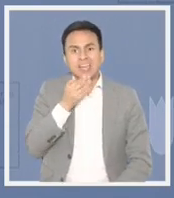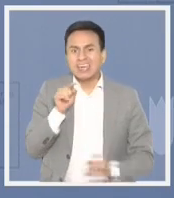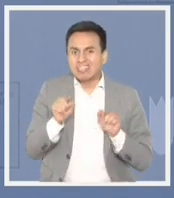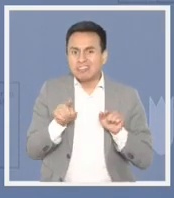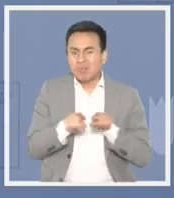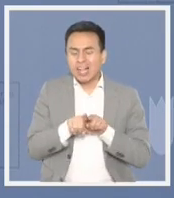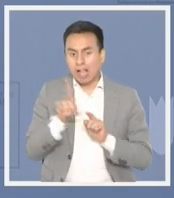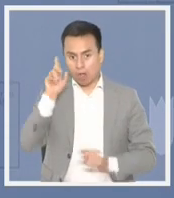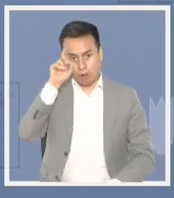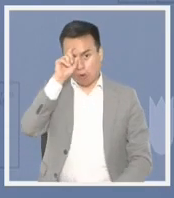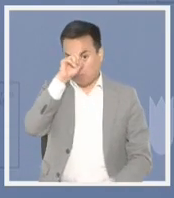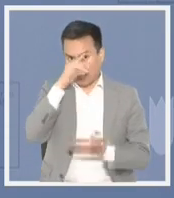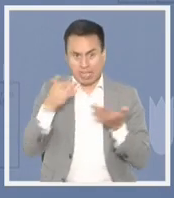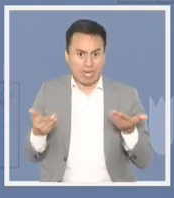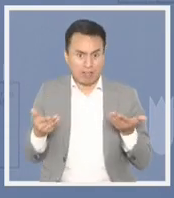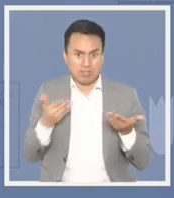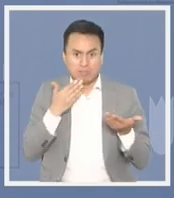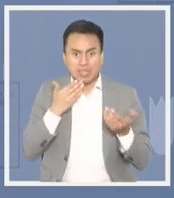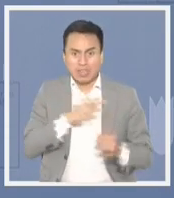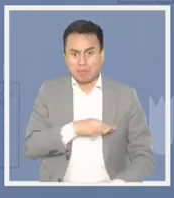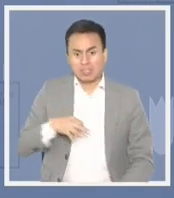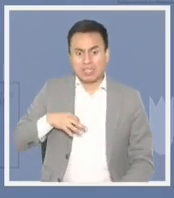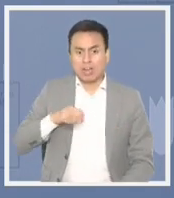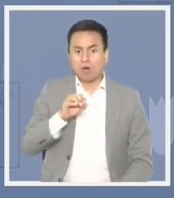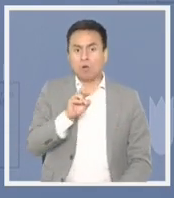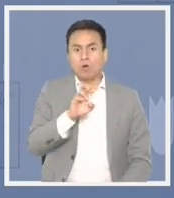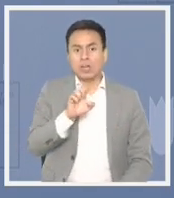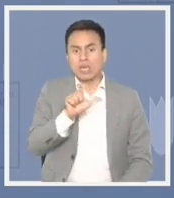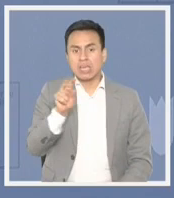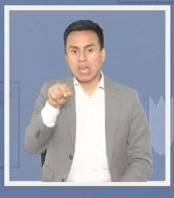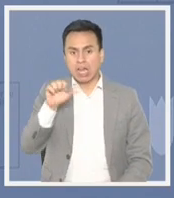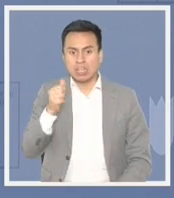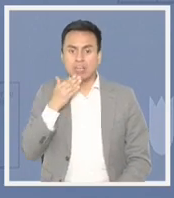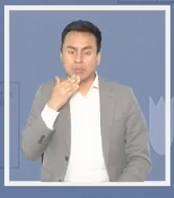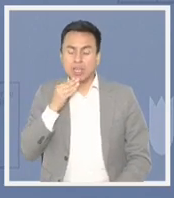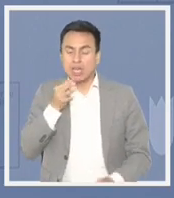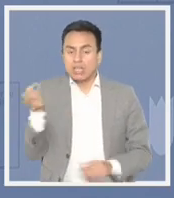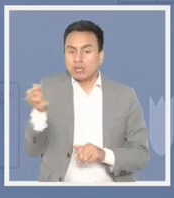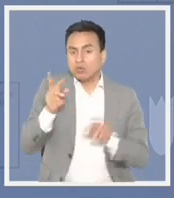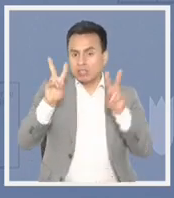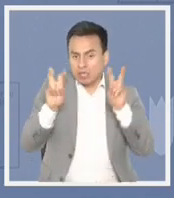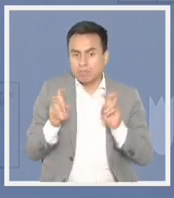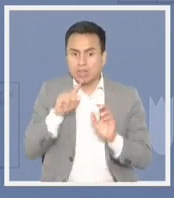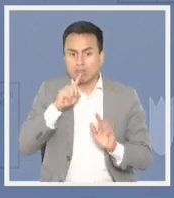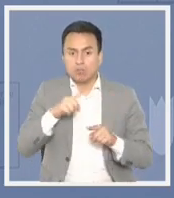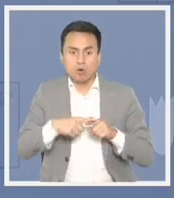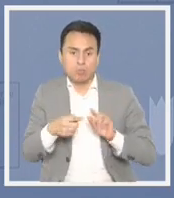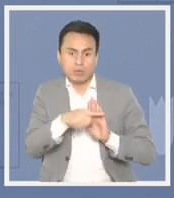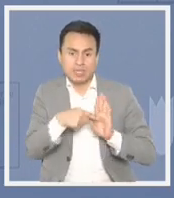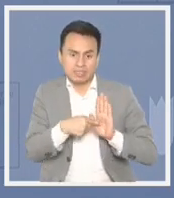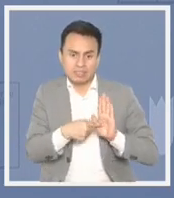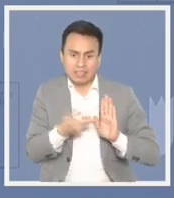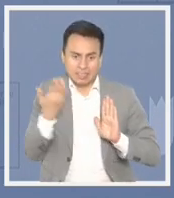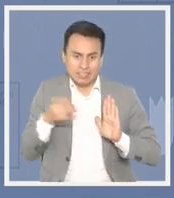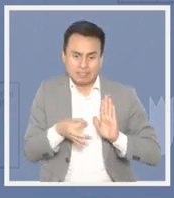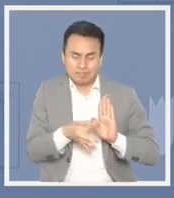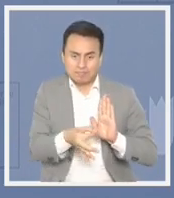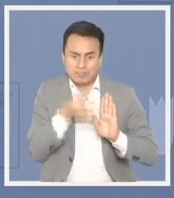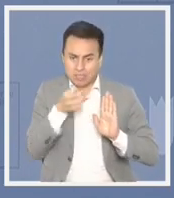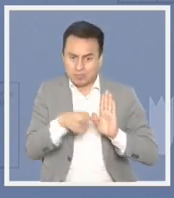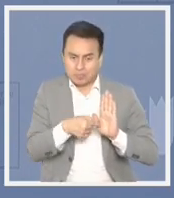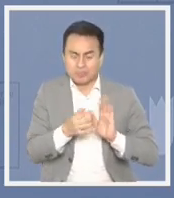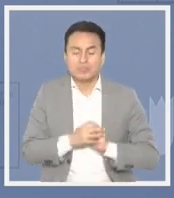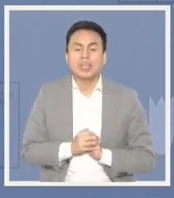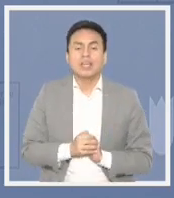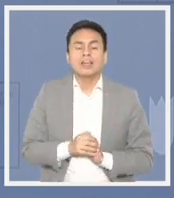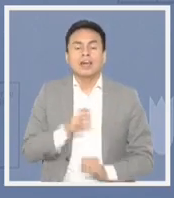deja un pie complicado quizás a la ministra Orellana, que también había planteado sus reparos con este nombre. Mira,